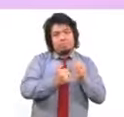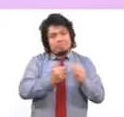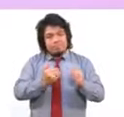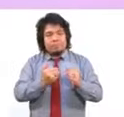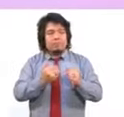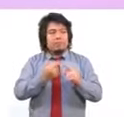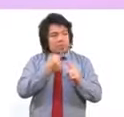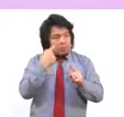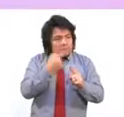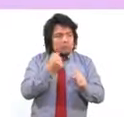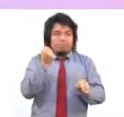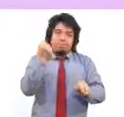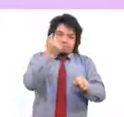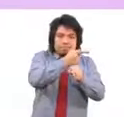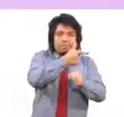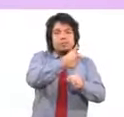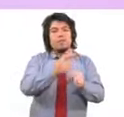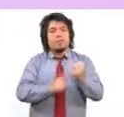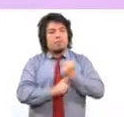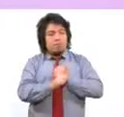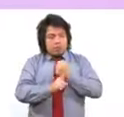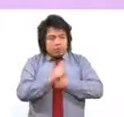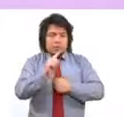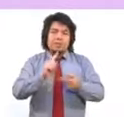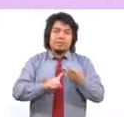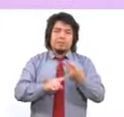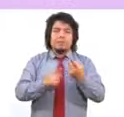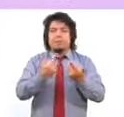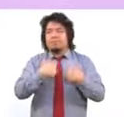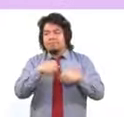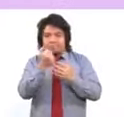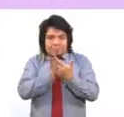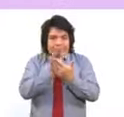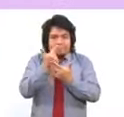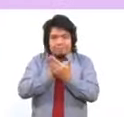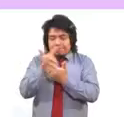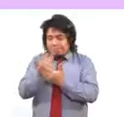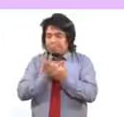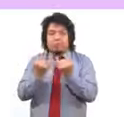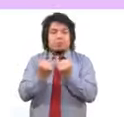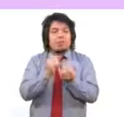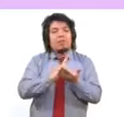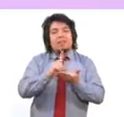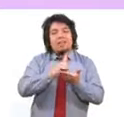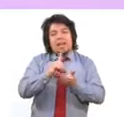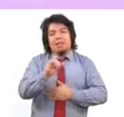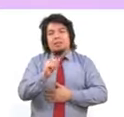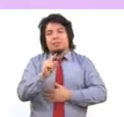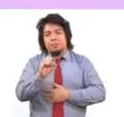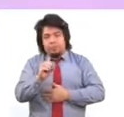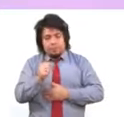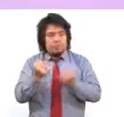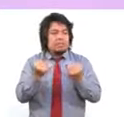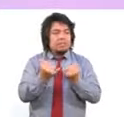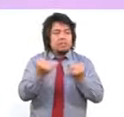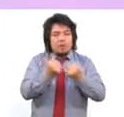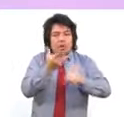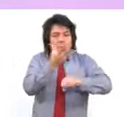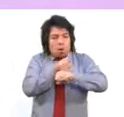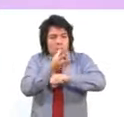los problemas, contar con diagnósticos objetivos y datos públicos y establecer políticas